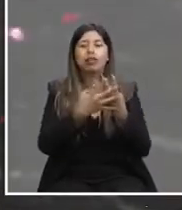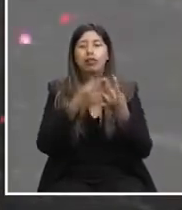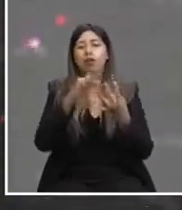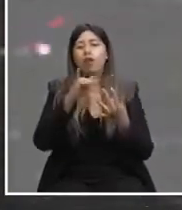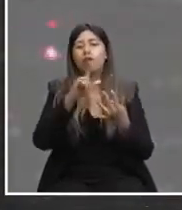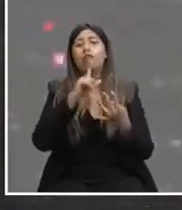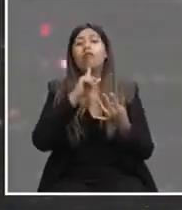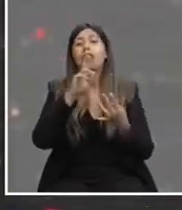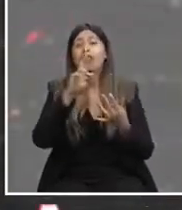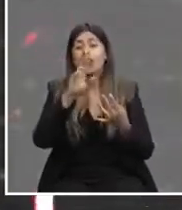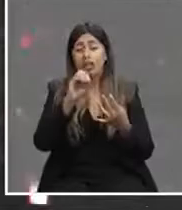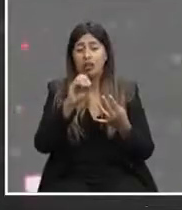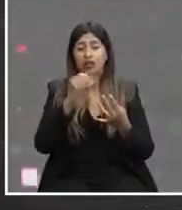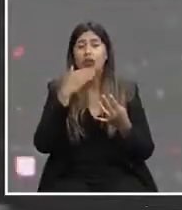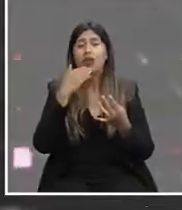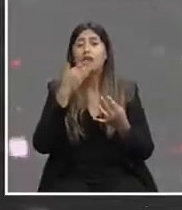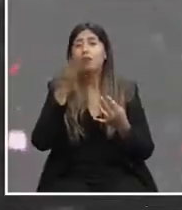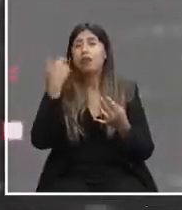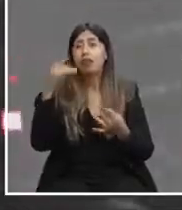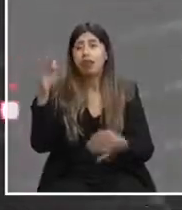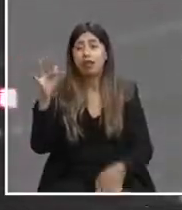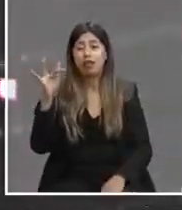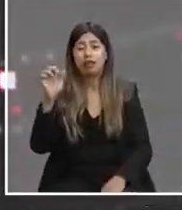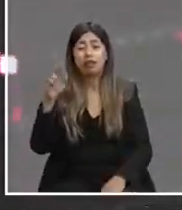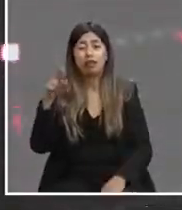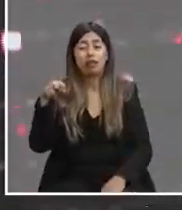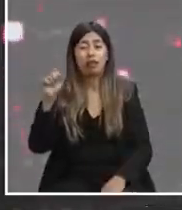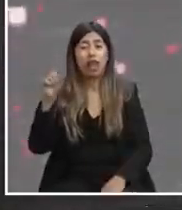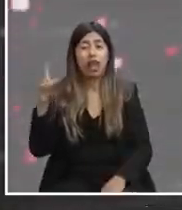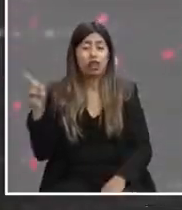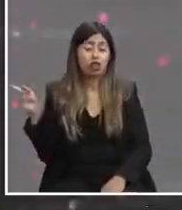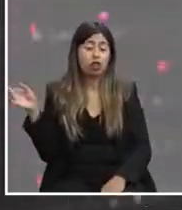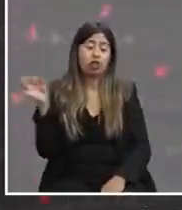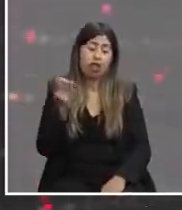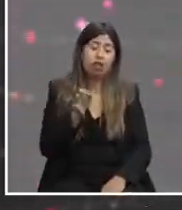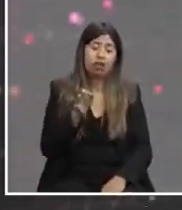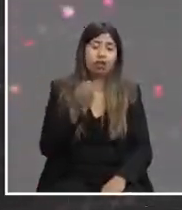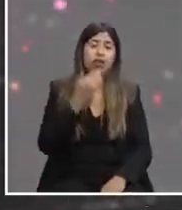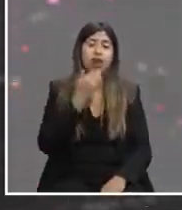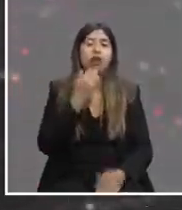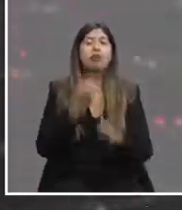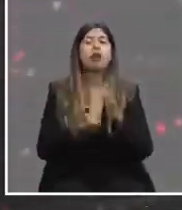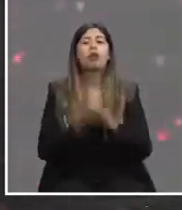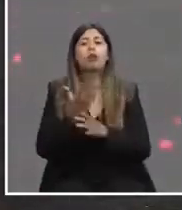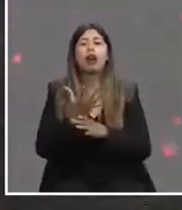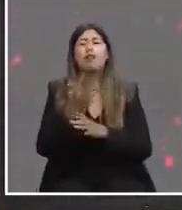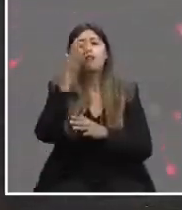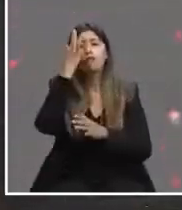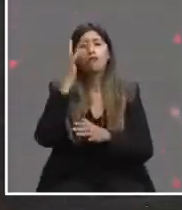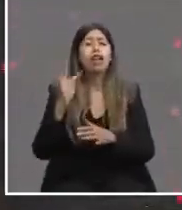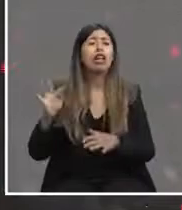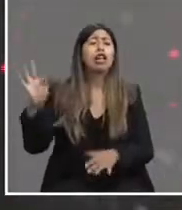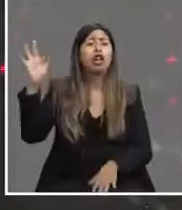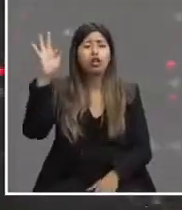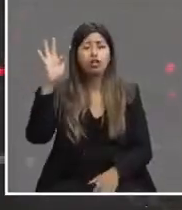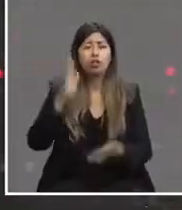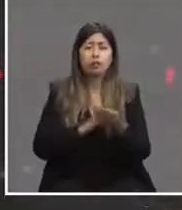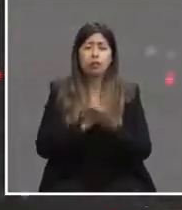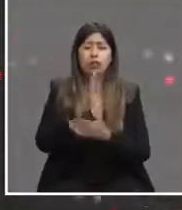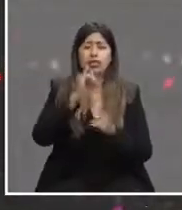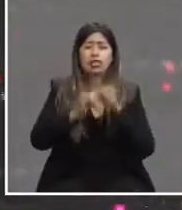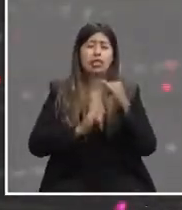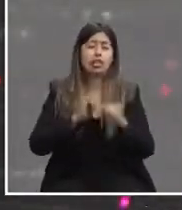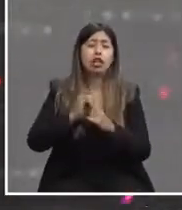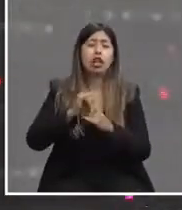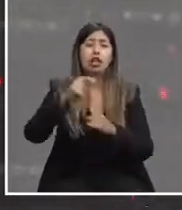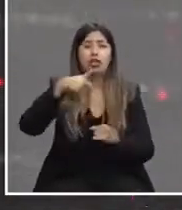sesgo de confirmación del que hablaba Fernando, ¿verdad? Que un sesgo de confirmación que en absoluto es nuevo. Hay un filósofo del principio del siglo XVII, Francis